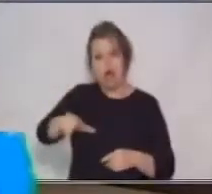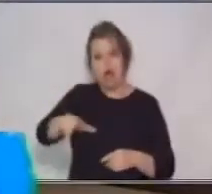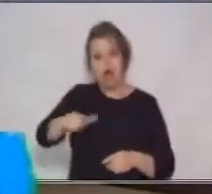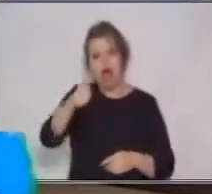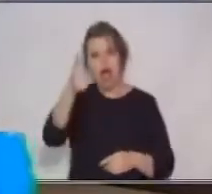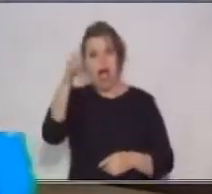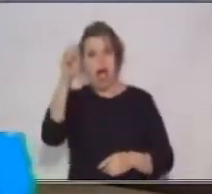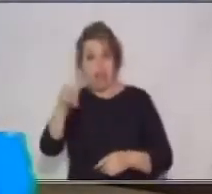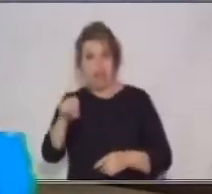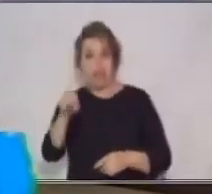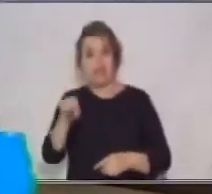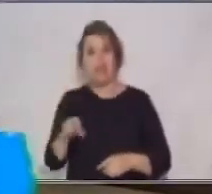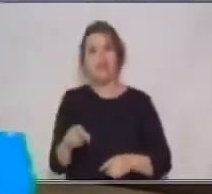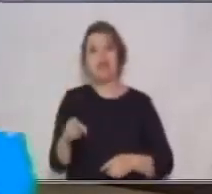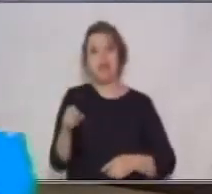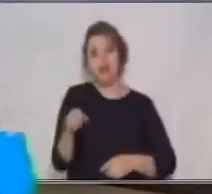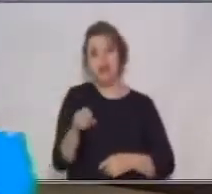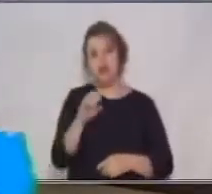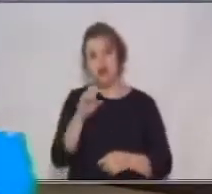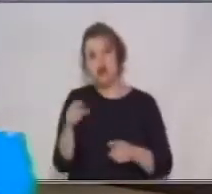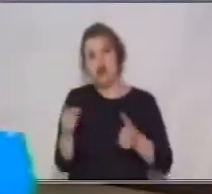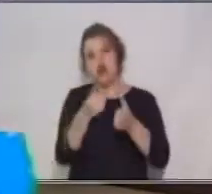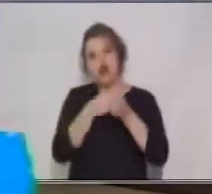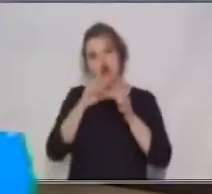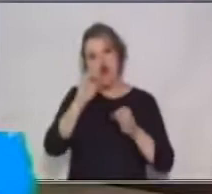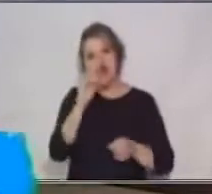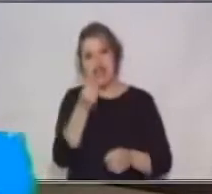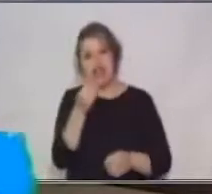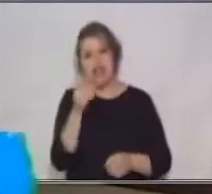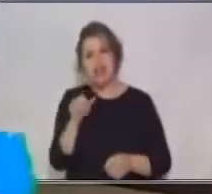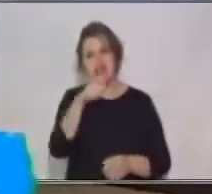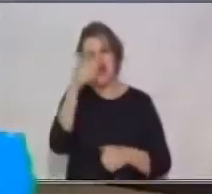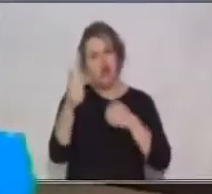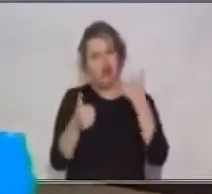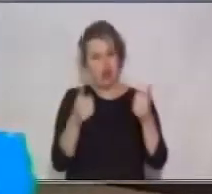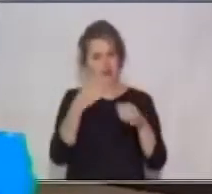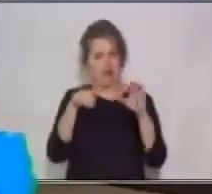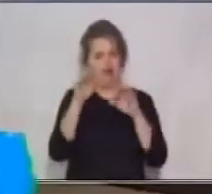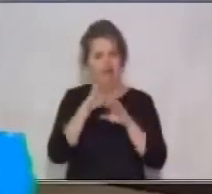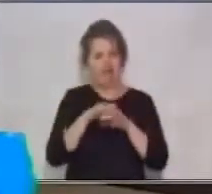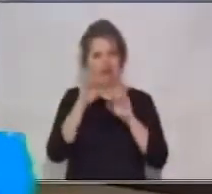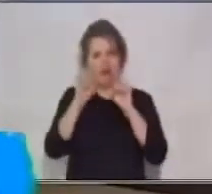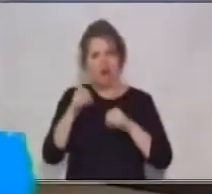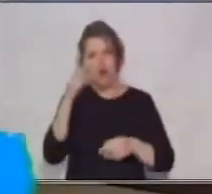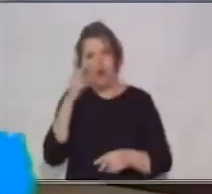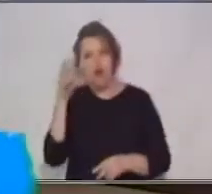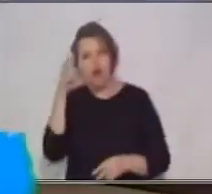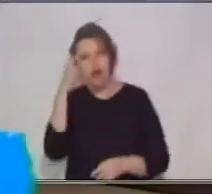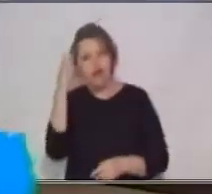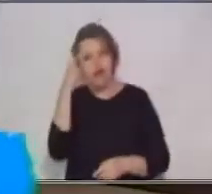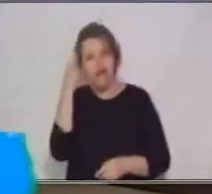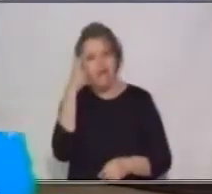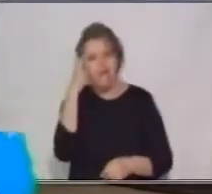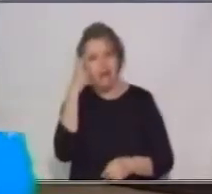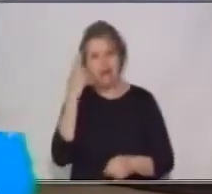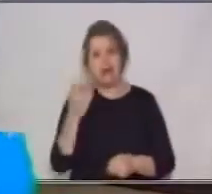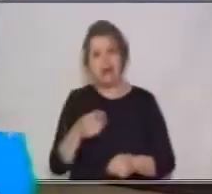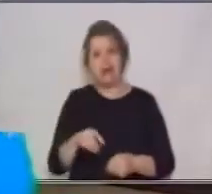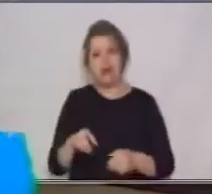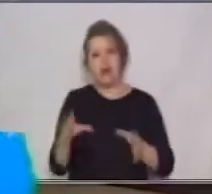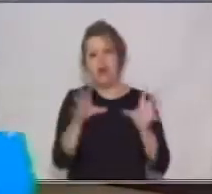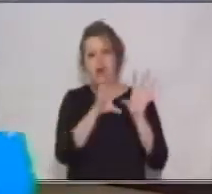con que, y existen otras más también. Entonces podemos identificar de esta forma semántica la